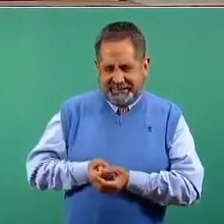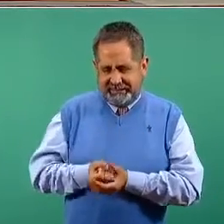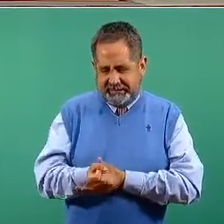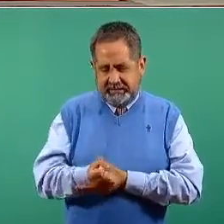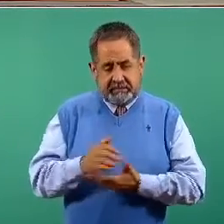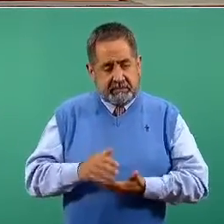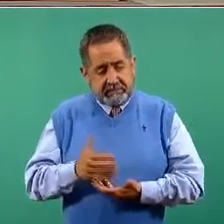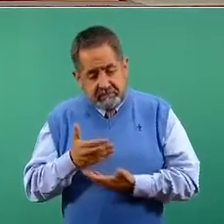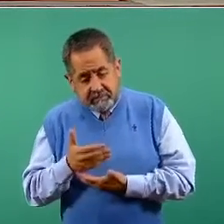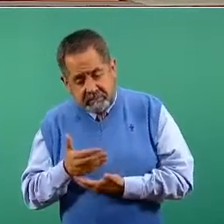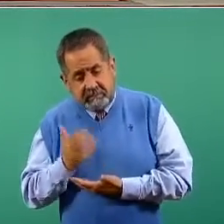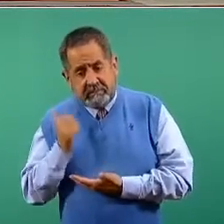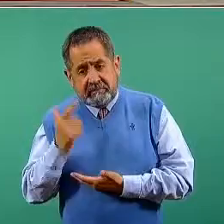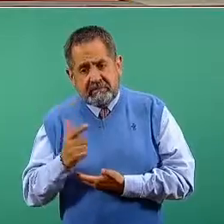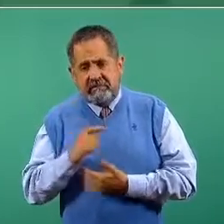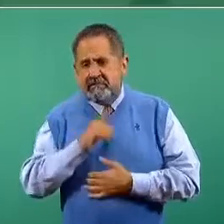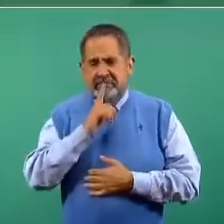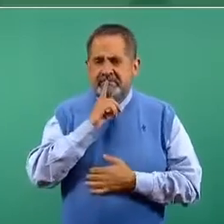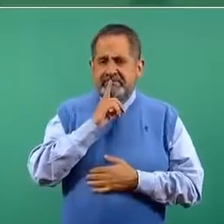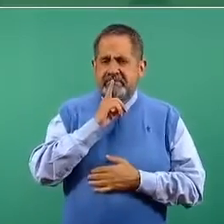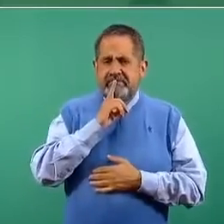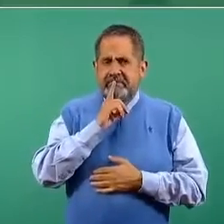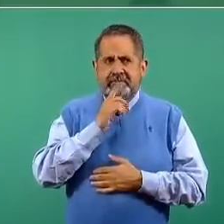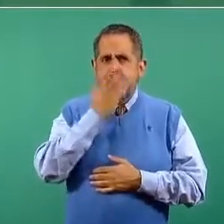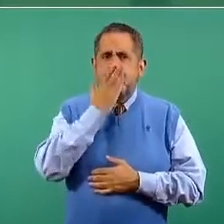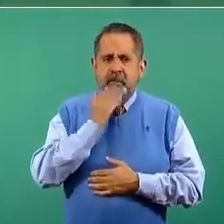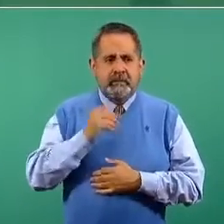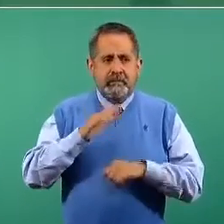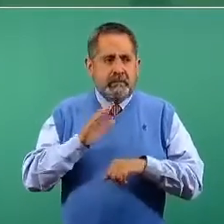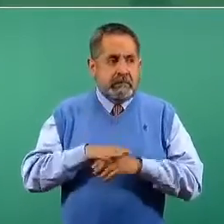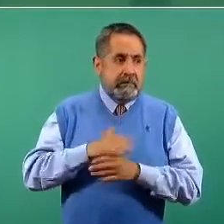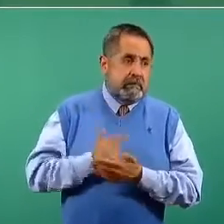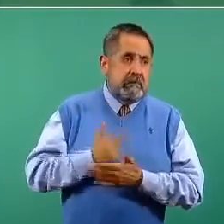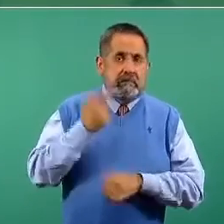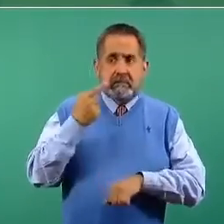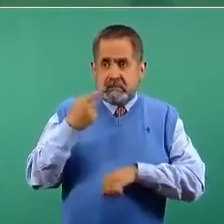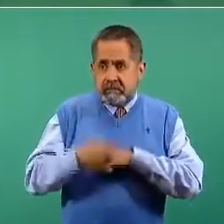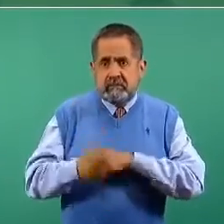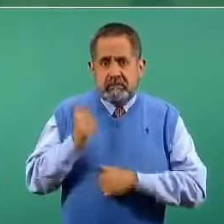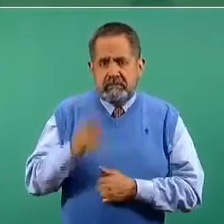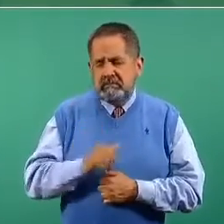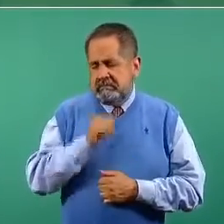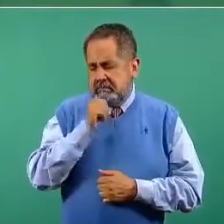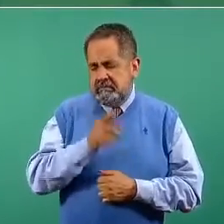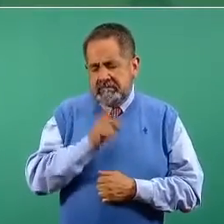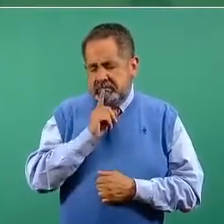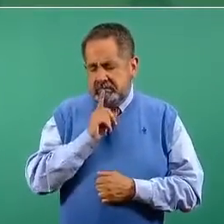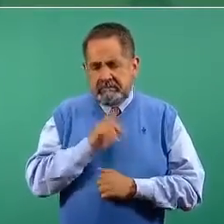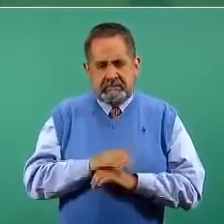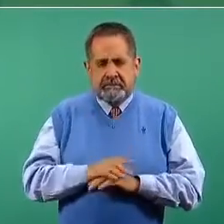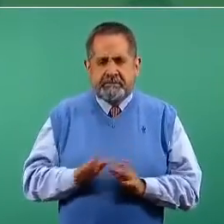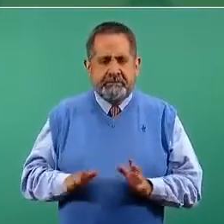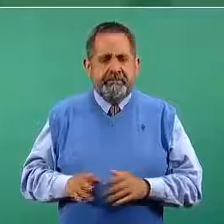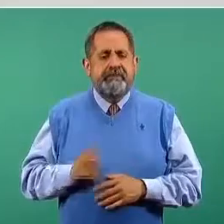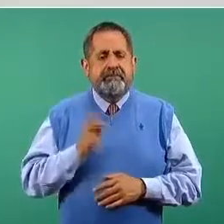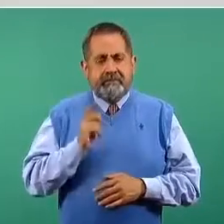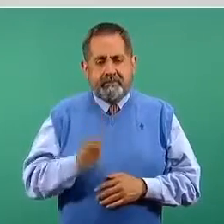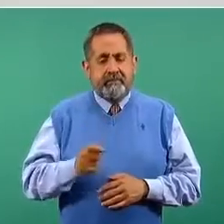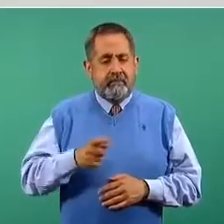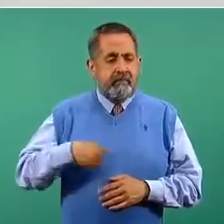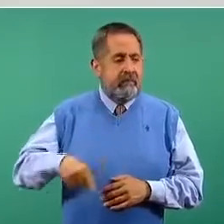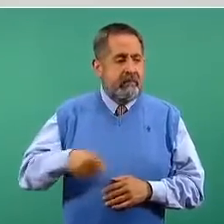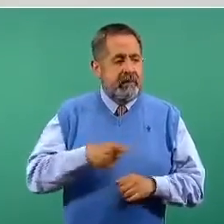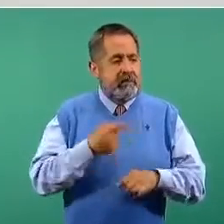no muestran una diferencia o una mayor afectación en relación a los menores de edad, y entonces por lo mismo también muestran una mucho